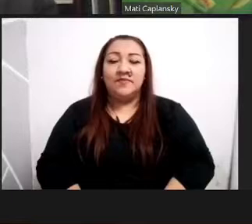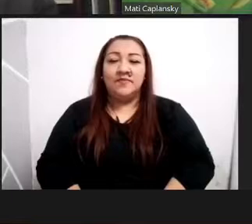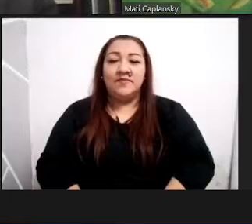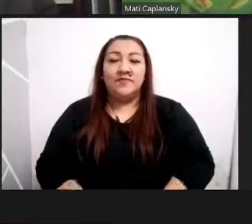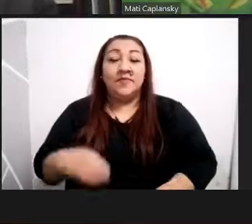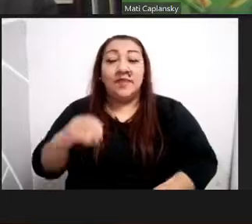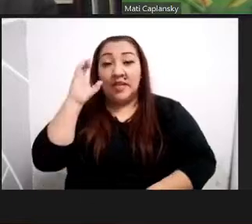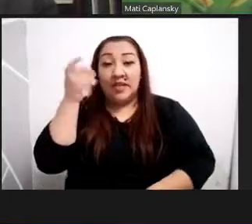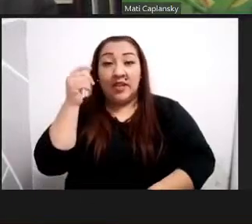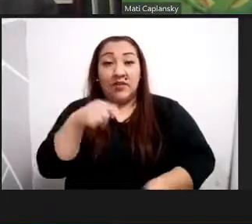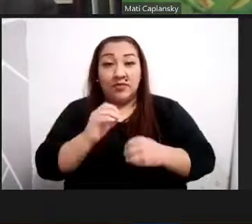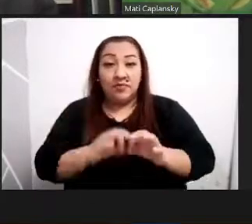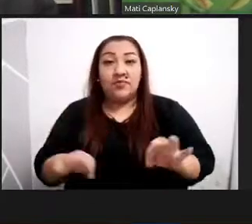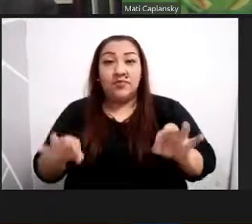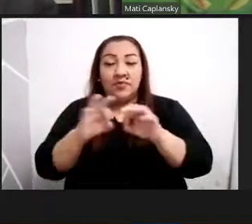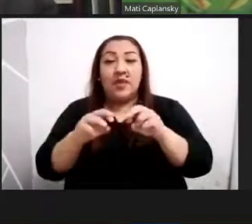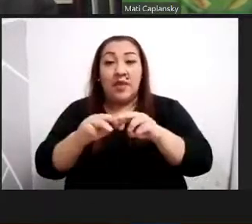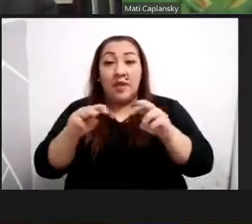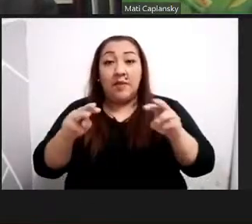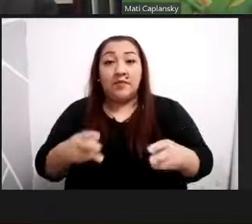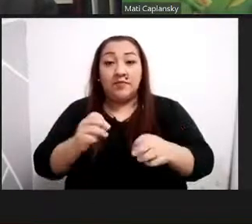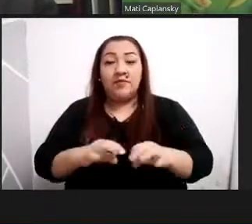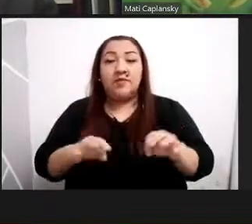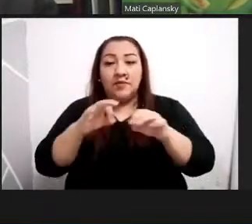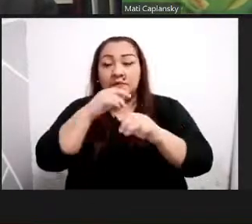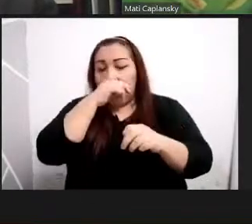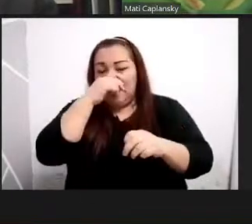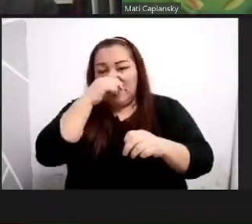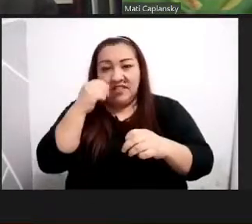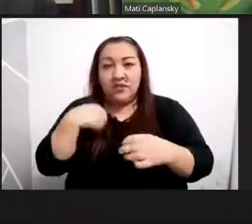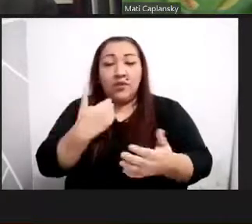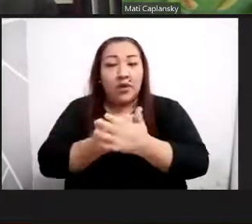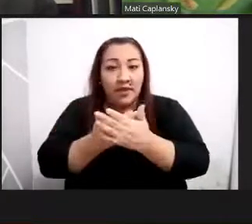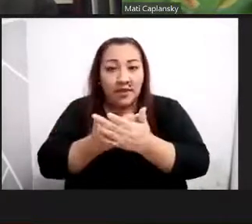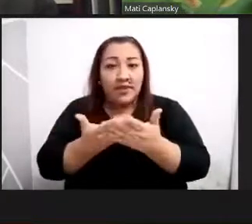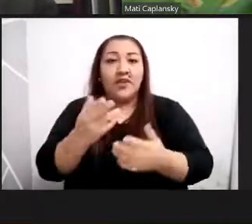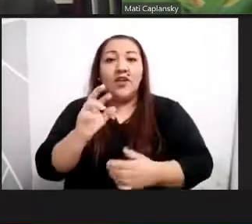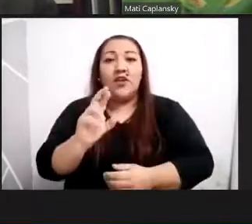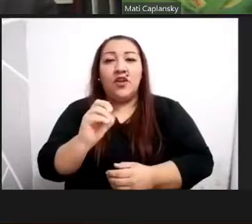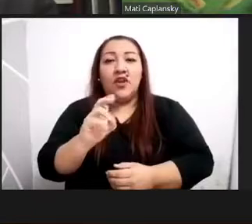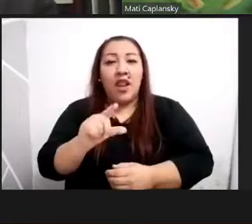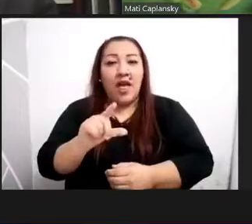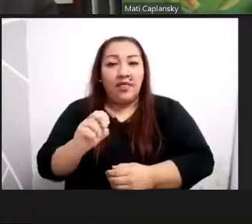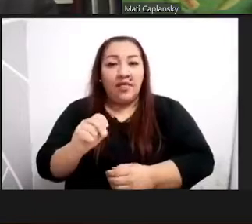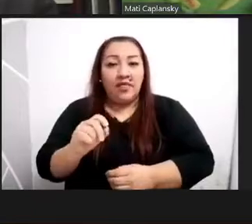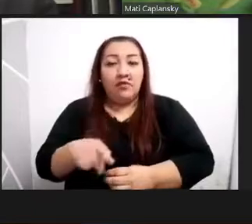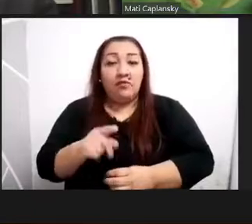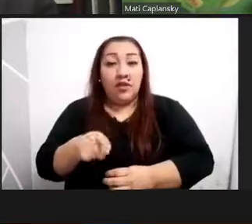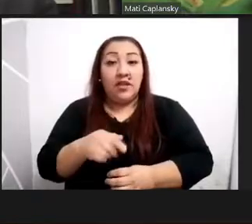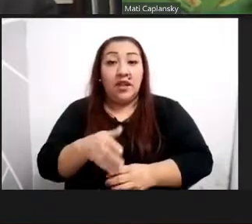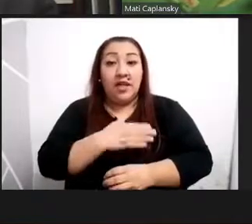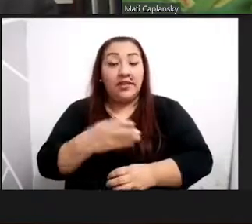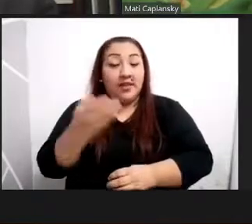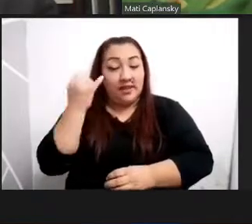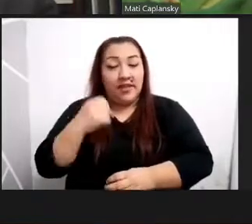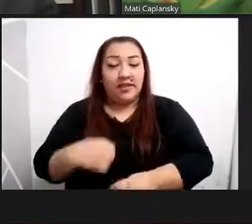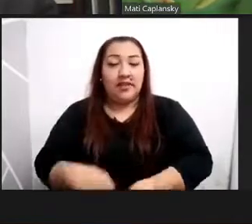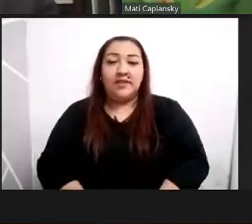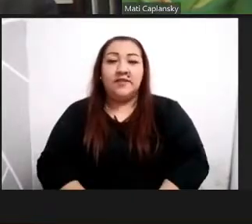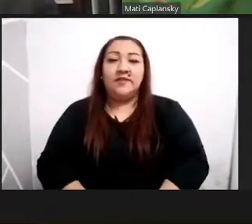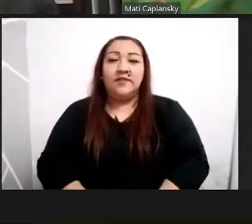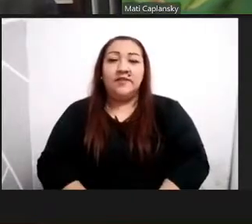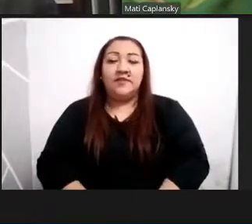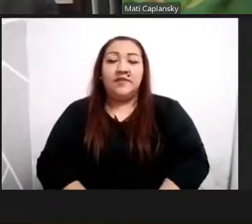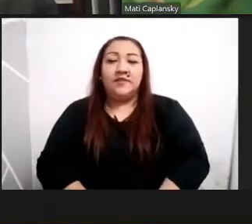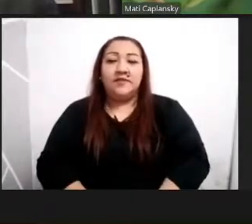en escena de esta mesa redonda, que agradezco a Rolando especialmente porque él tuvo la iniciativa, fue la